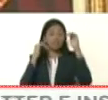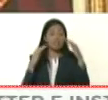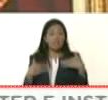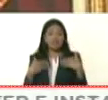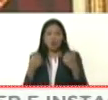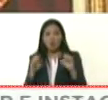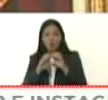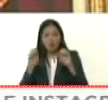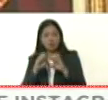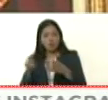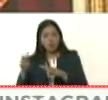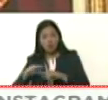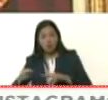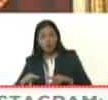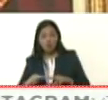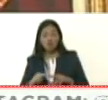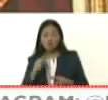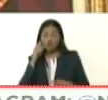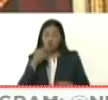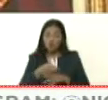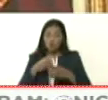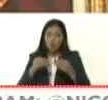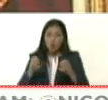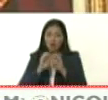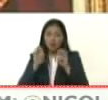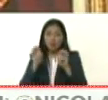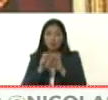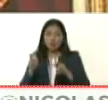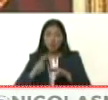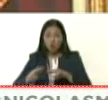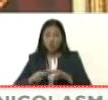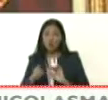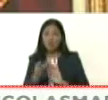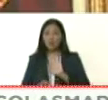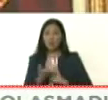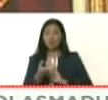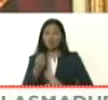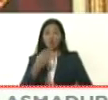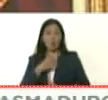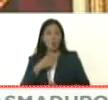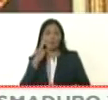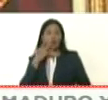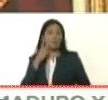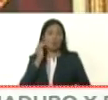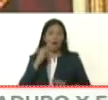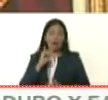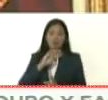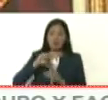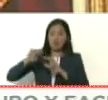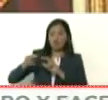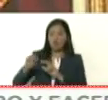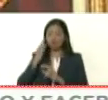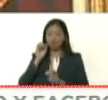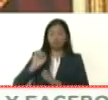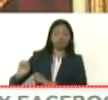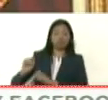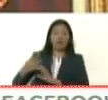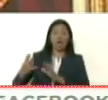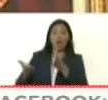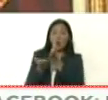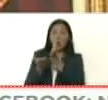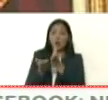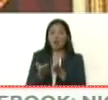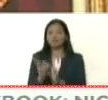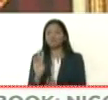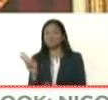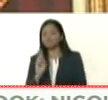educación de los muchachos, insisto, la educación de los muchachos. No puede haber niño ni niña que no esté